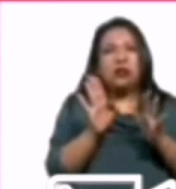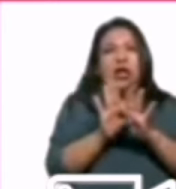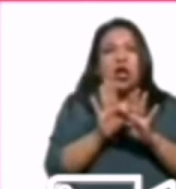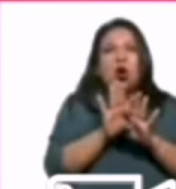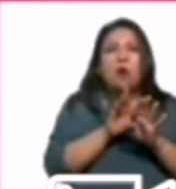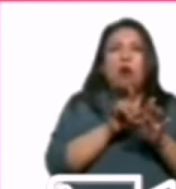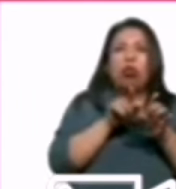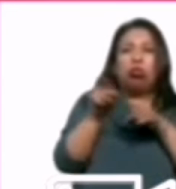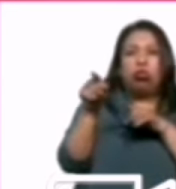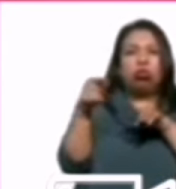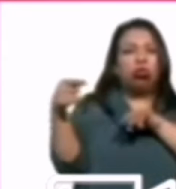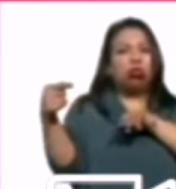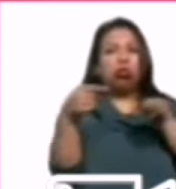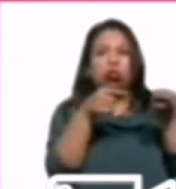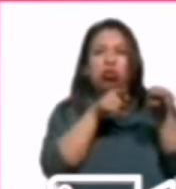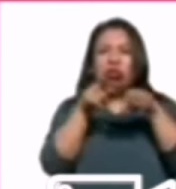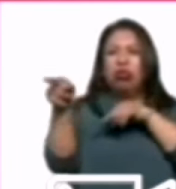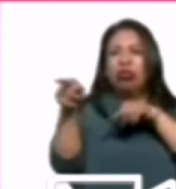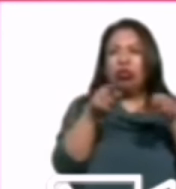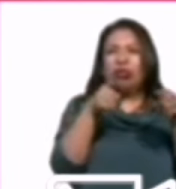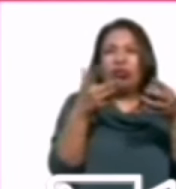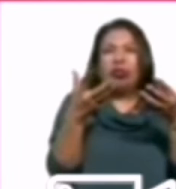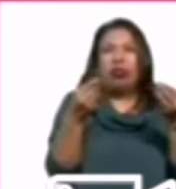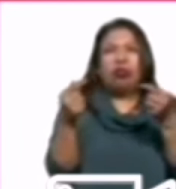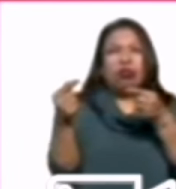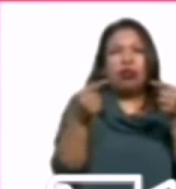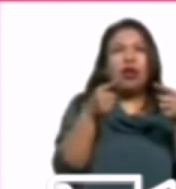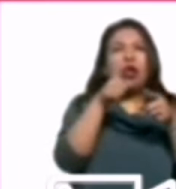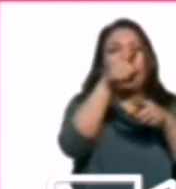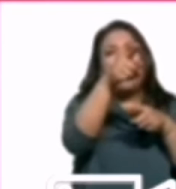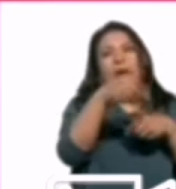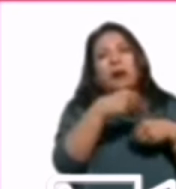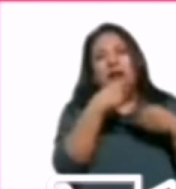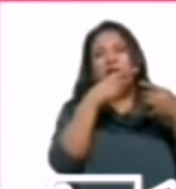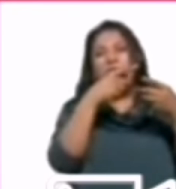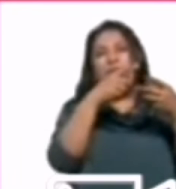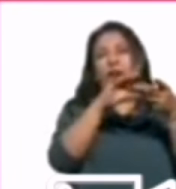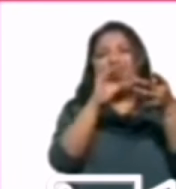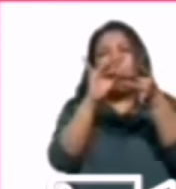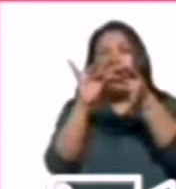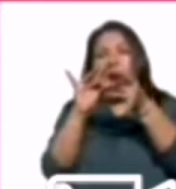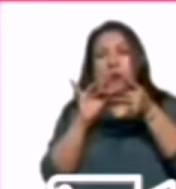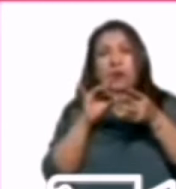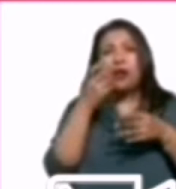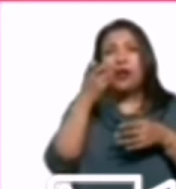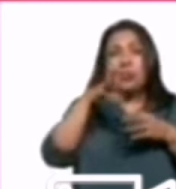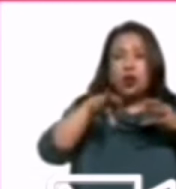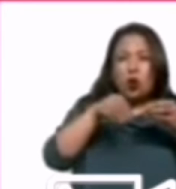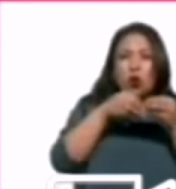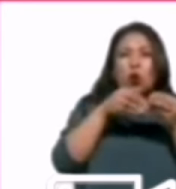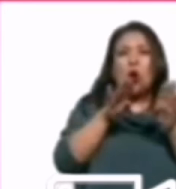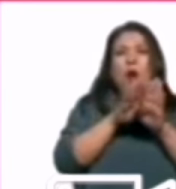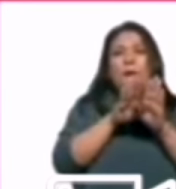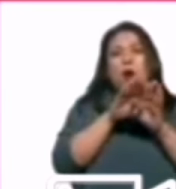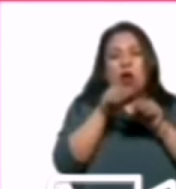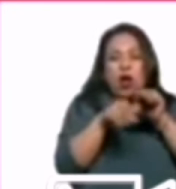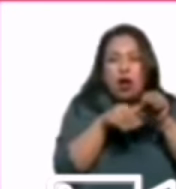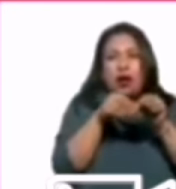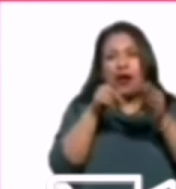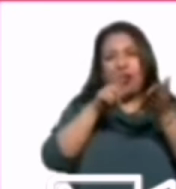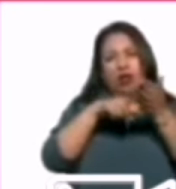este me dijo esto, este me dijo lo otro. Con él viví esto y así fui formando el esqueleto